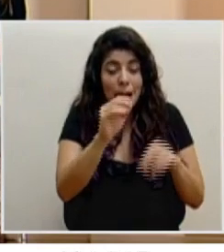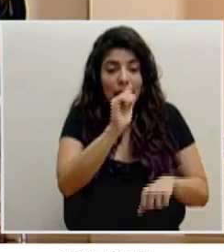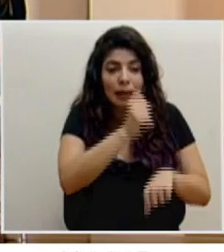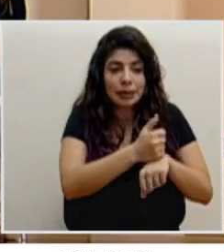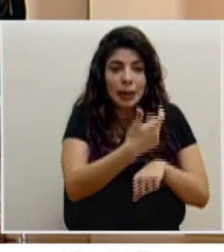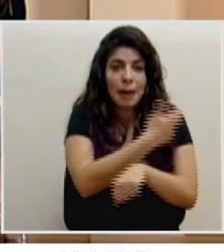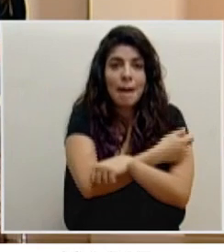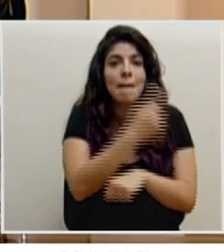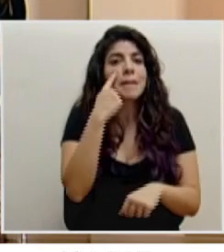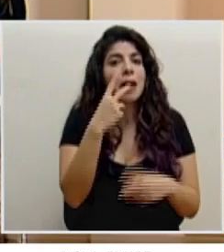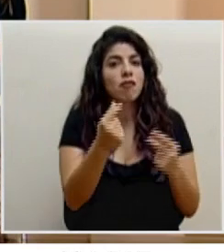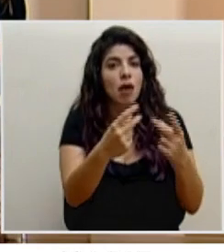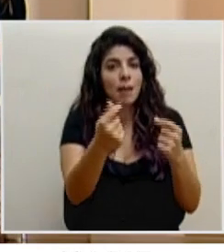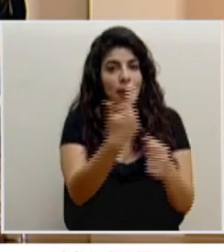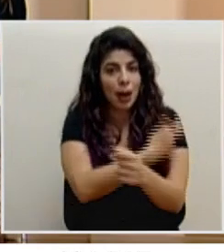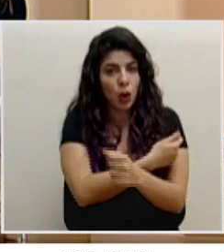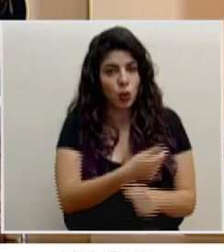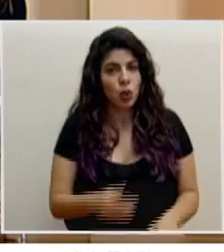vacunación?